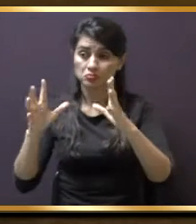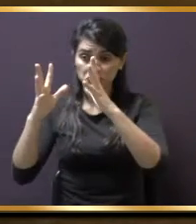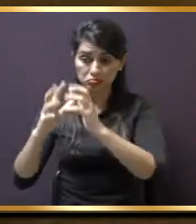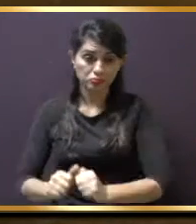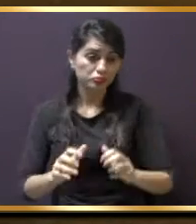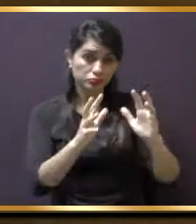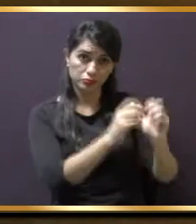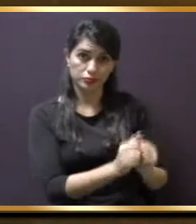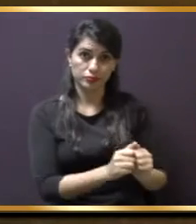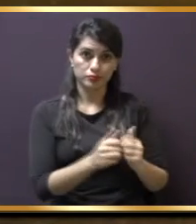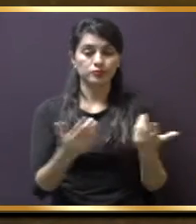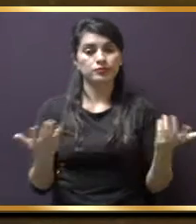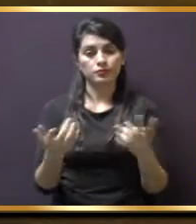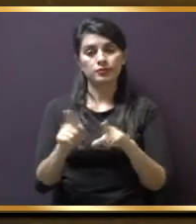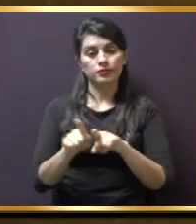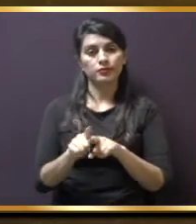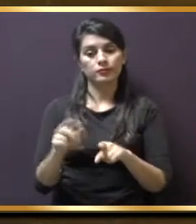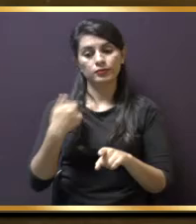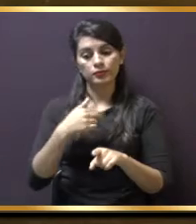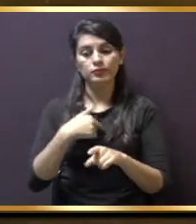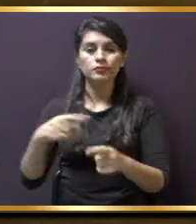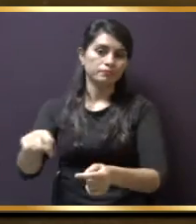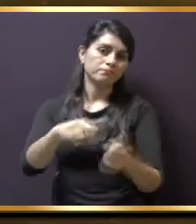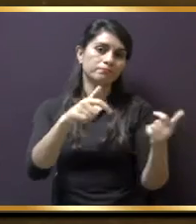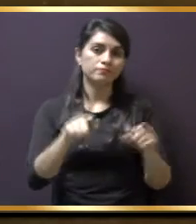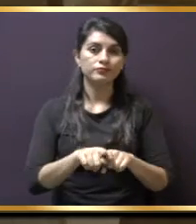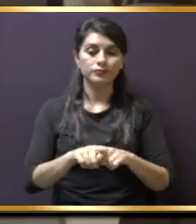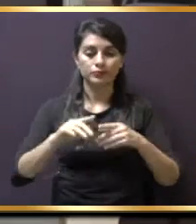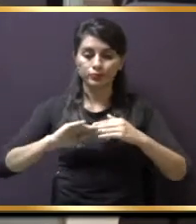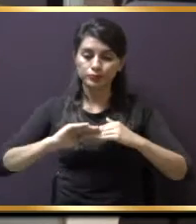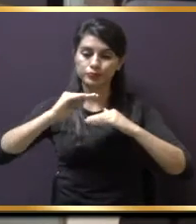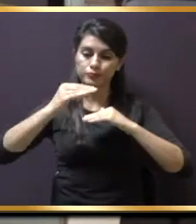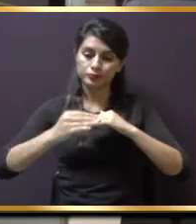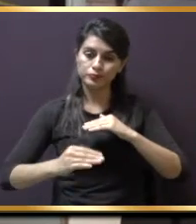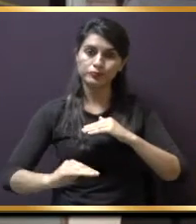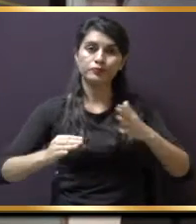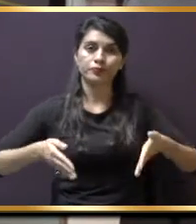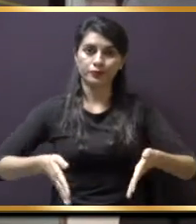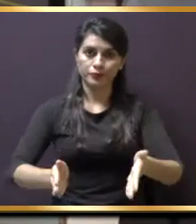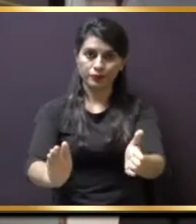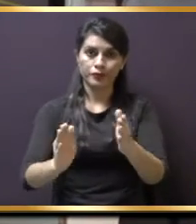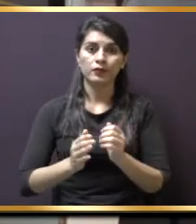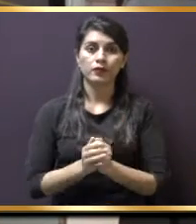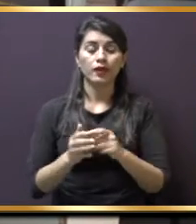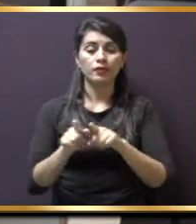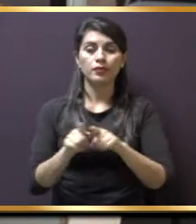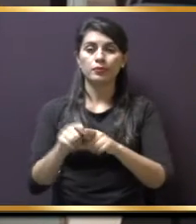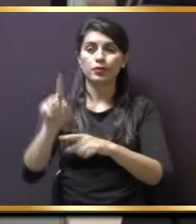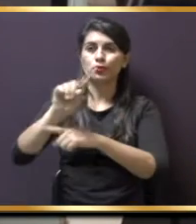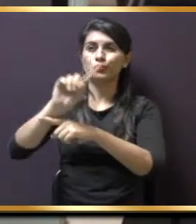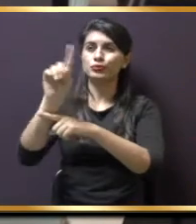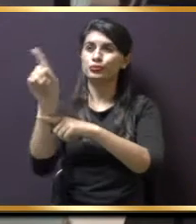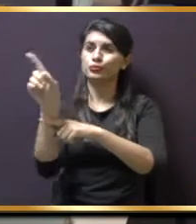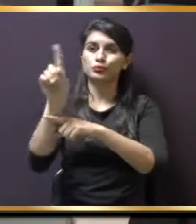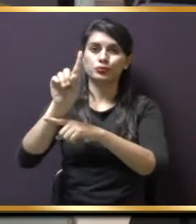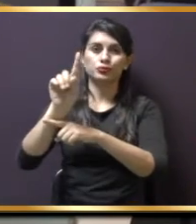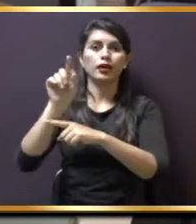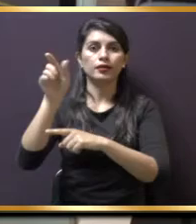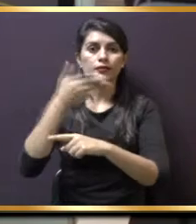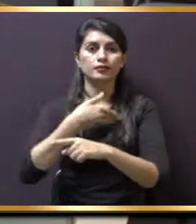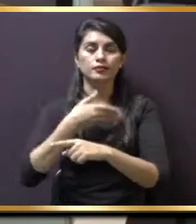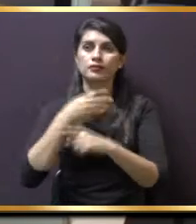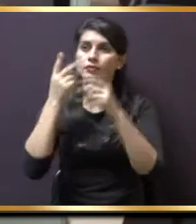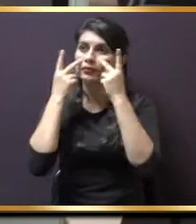existen, y queremos darle fluidez a la ciudad, ¿verdad? Colocamos señales de límites de velocidad, esperamos